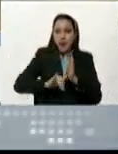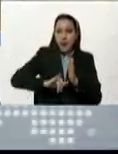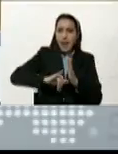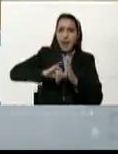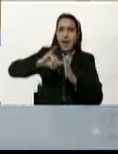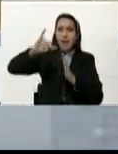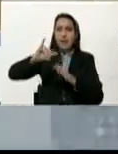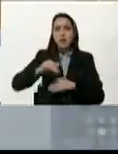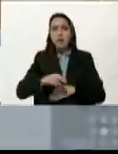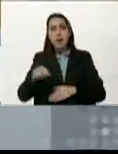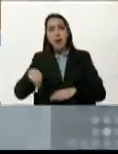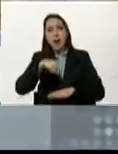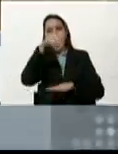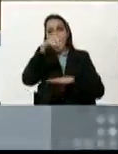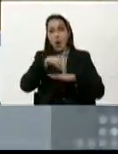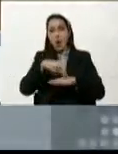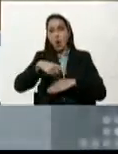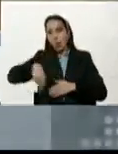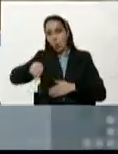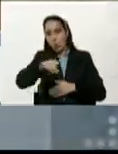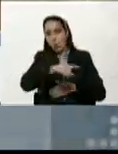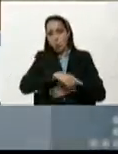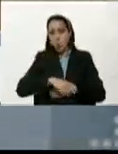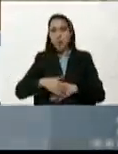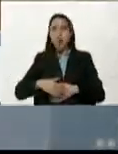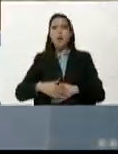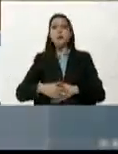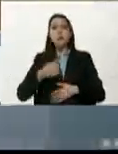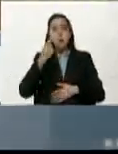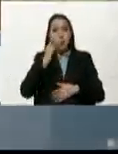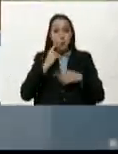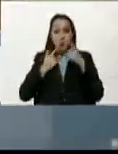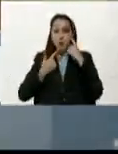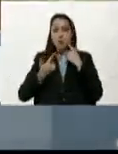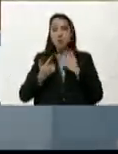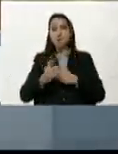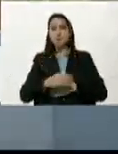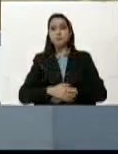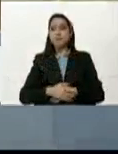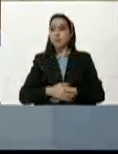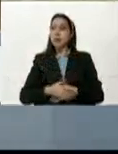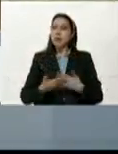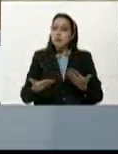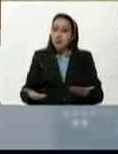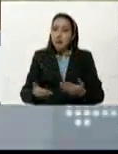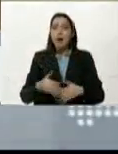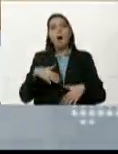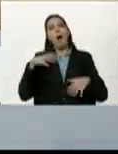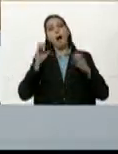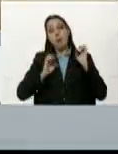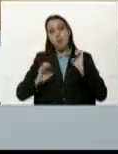nacional llorarían llorarían de emoción